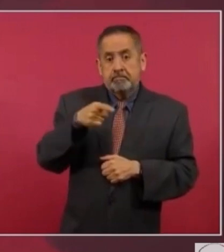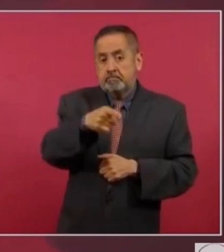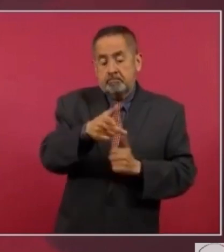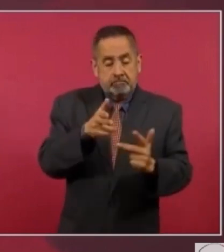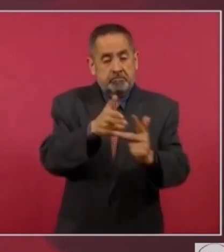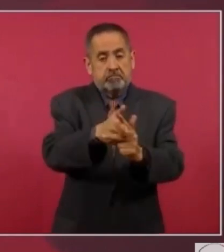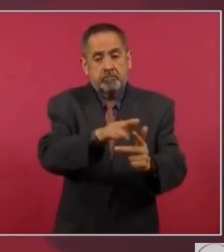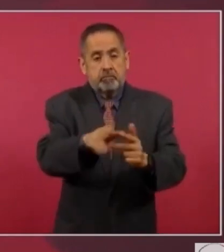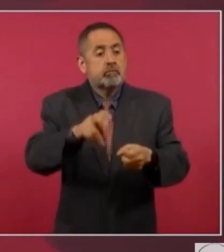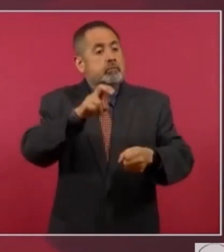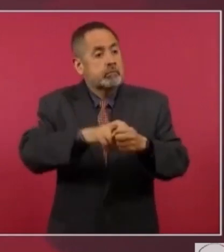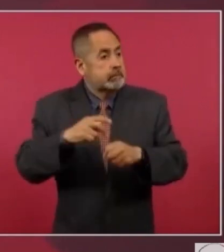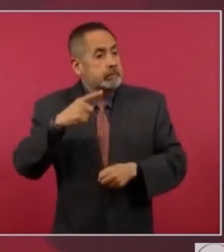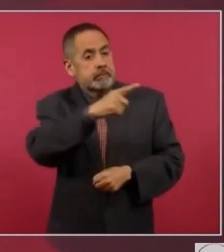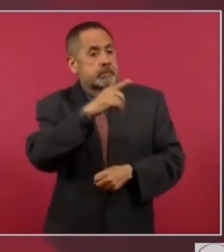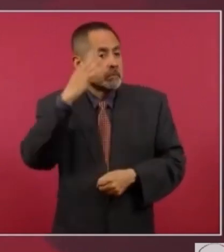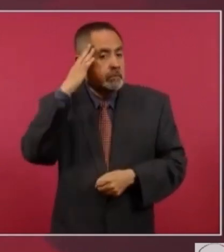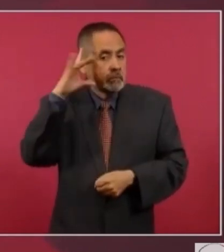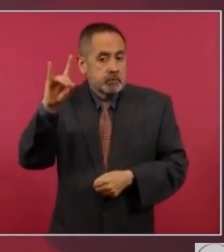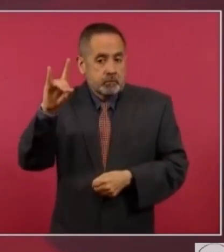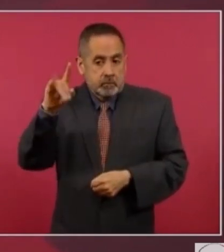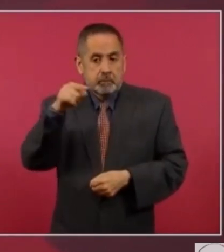y fue en Cuernavaca